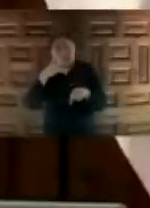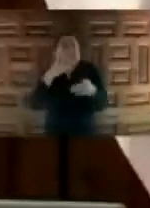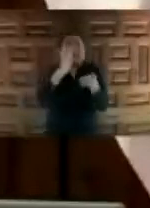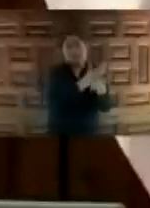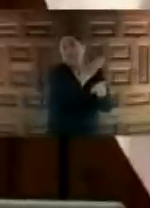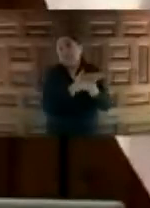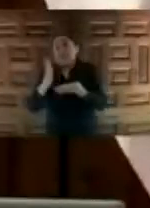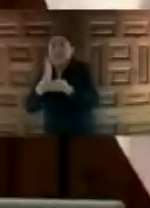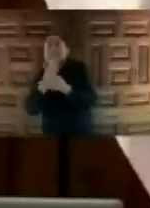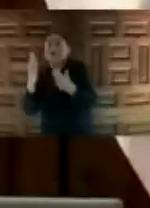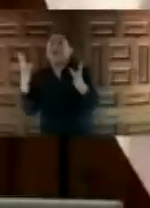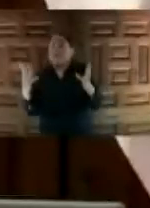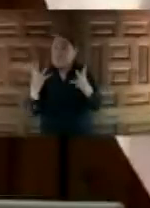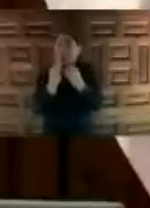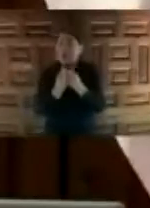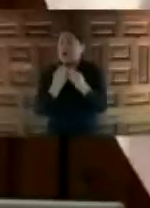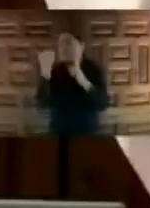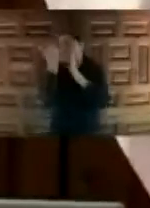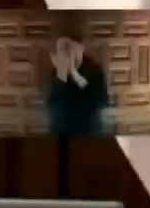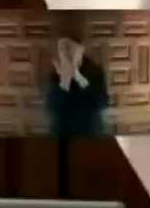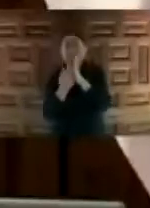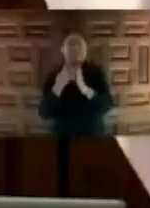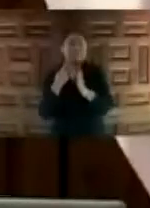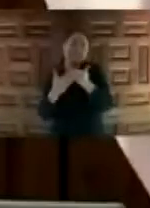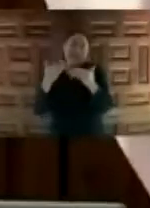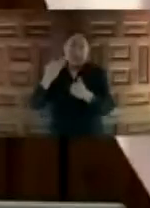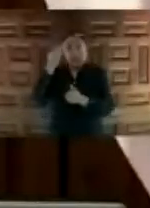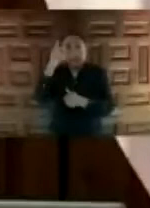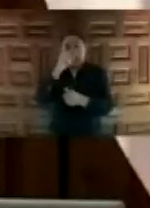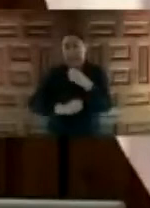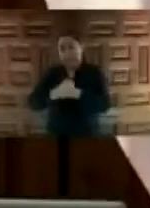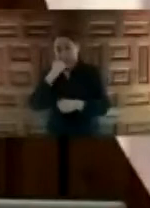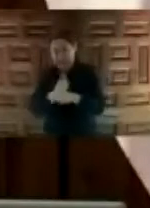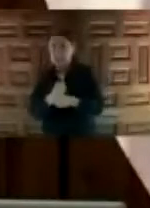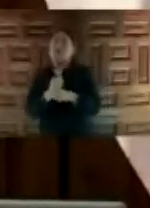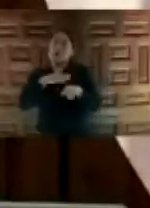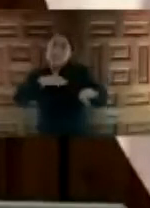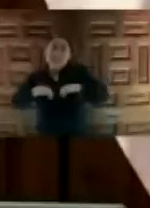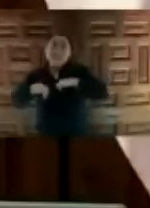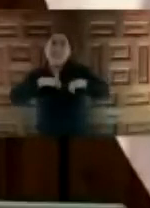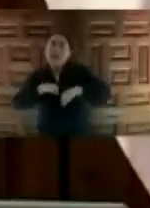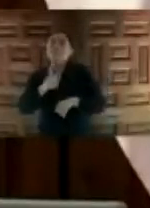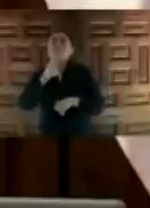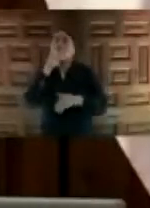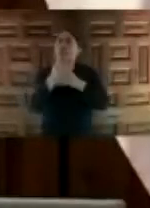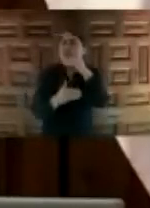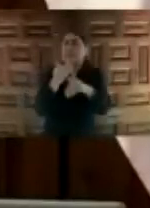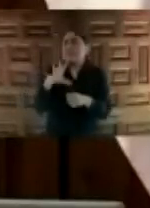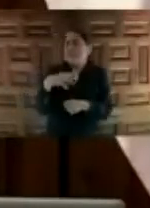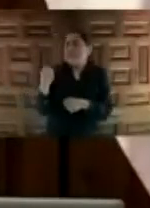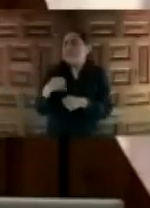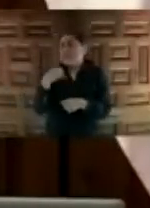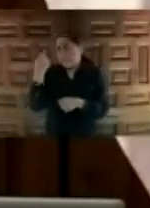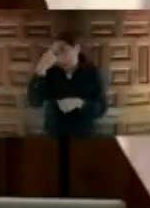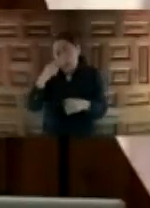y un conjunto de políticas que, si bien desde hace 30 años nos han dejado grandes logros y en los desempeños y en el